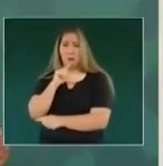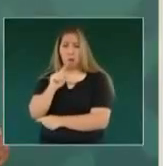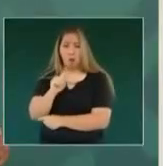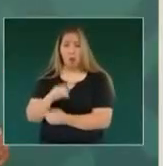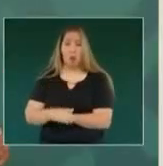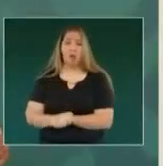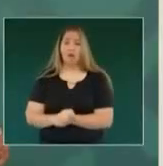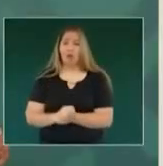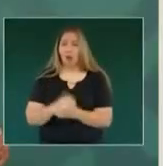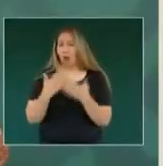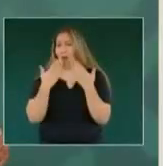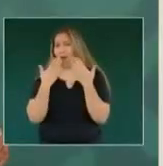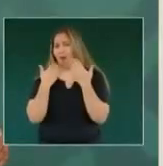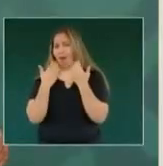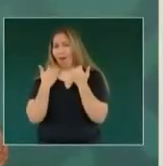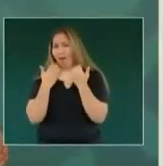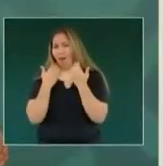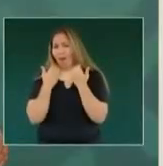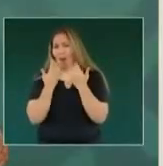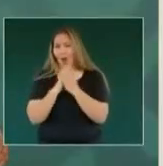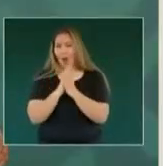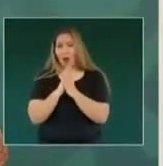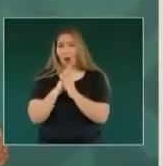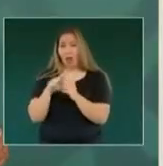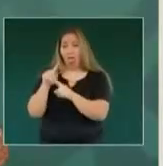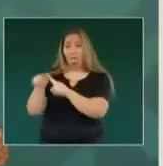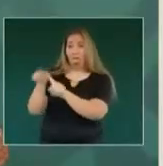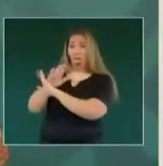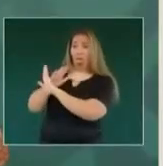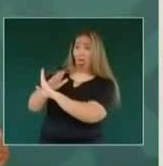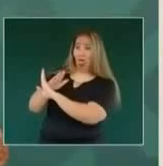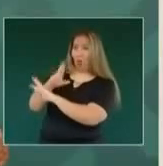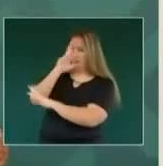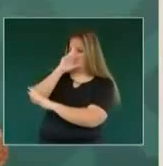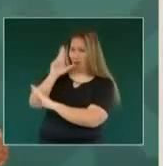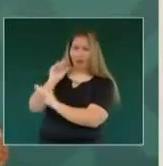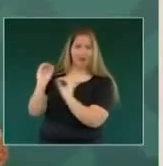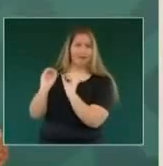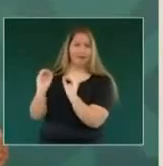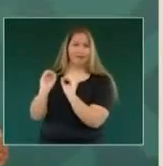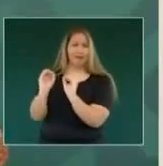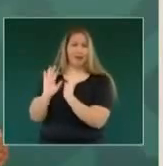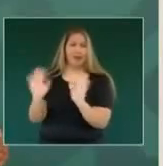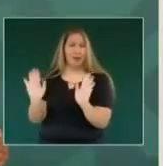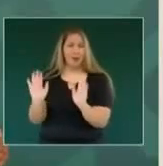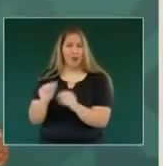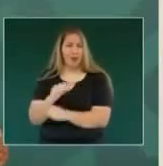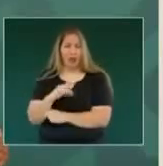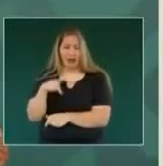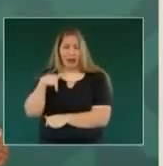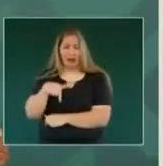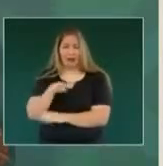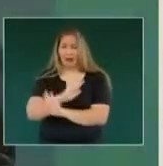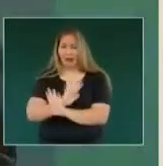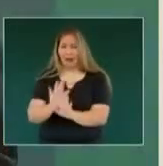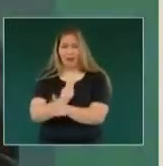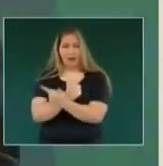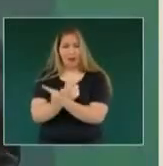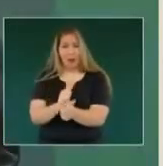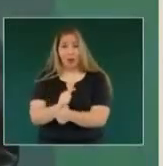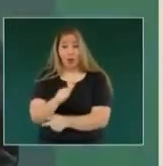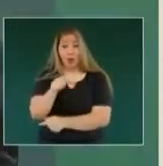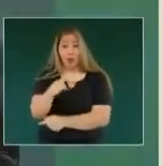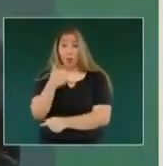ese periodo. Pero una cosa es opinar y otra querer elecciones a modo. No se puede, no se puede querer todo a modo, no se puede. No, a